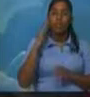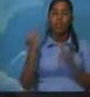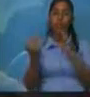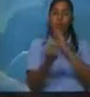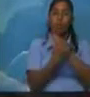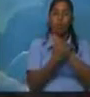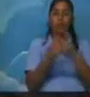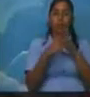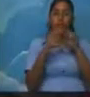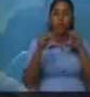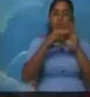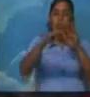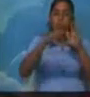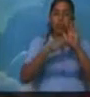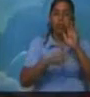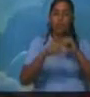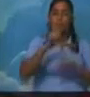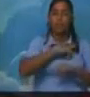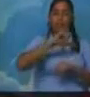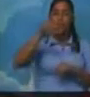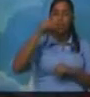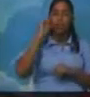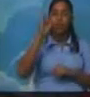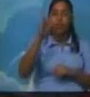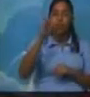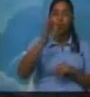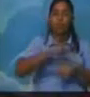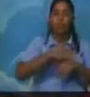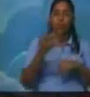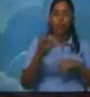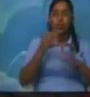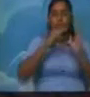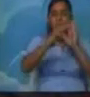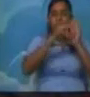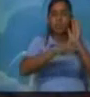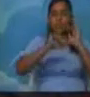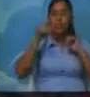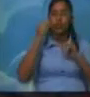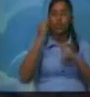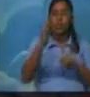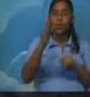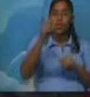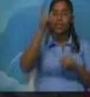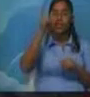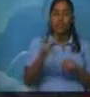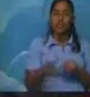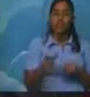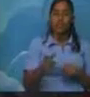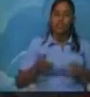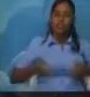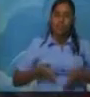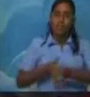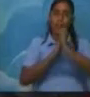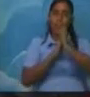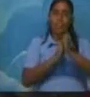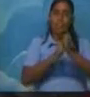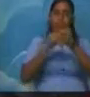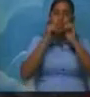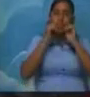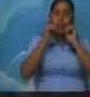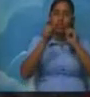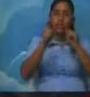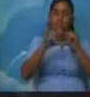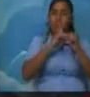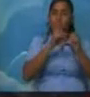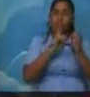guardemos los mandamientos de Jehová porque los mandamientos de Jehová son rectos Bendito sea el señor